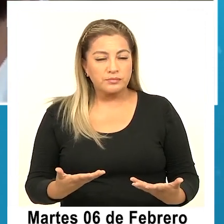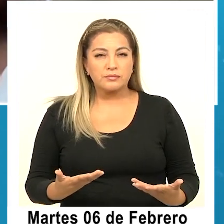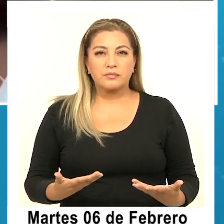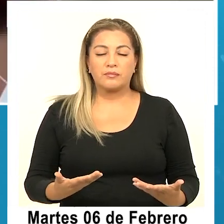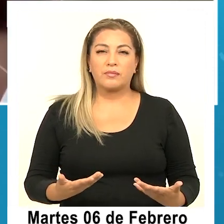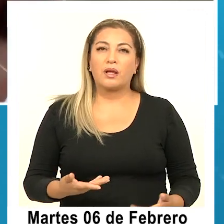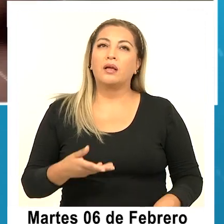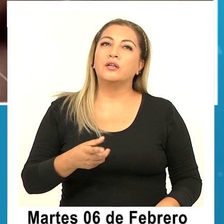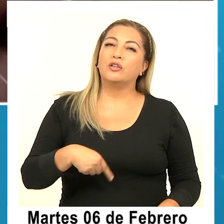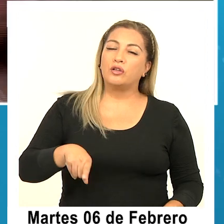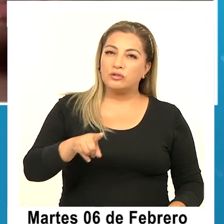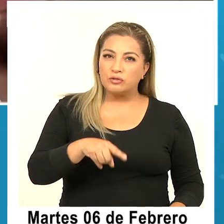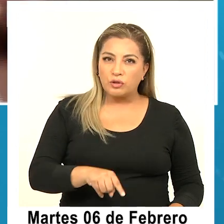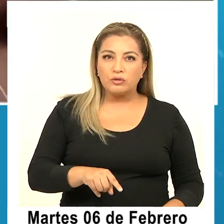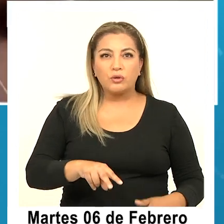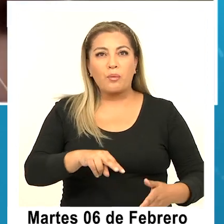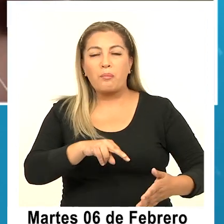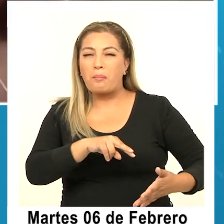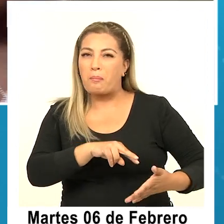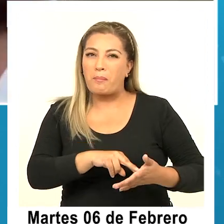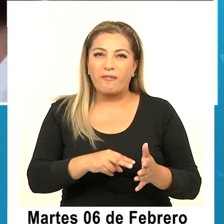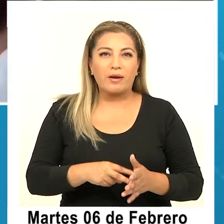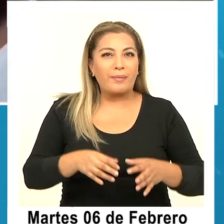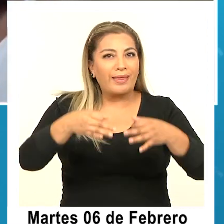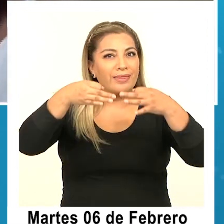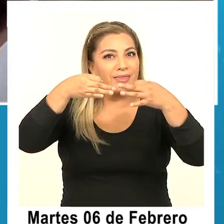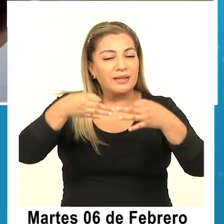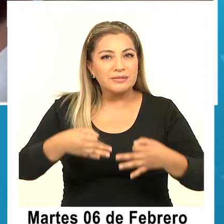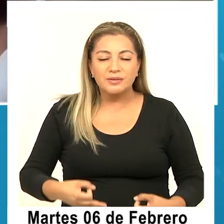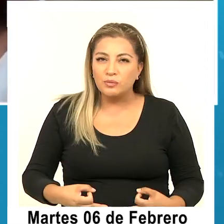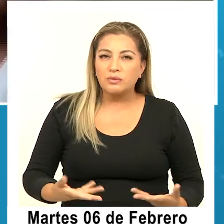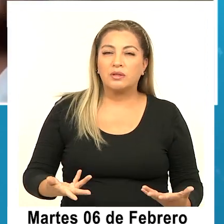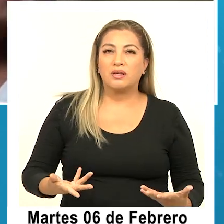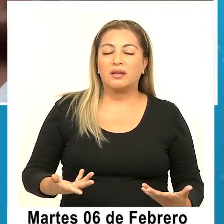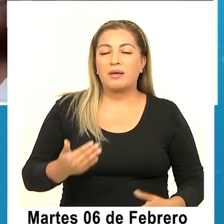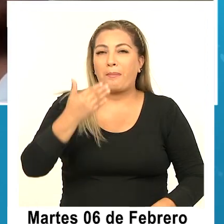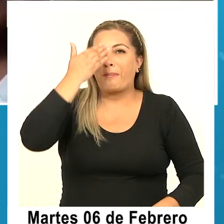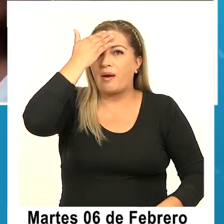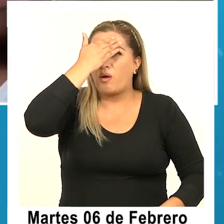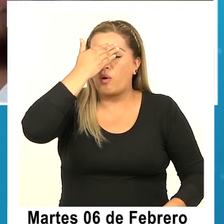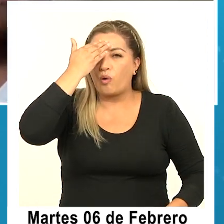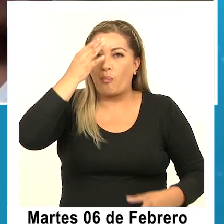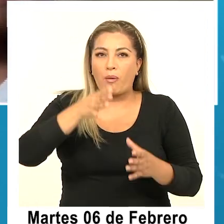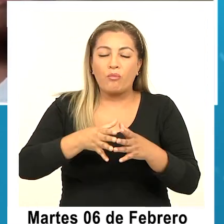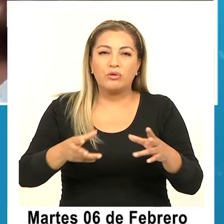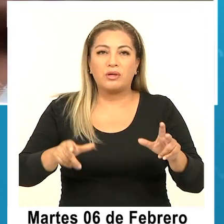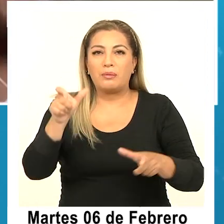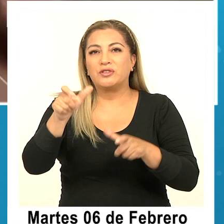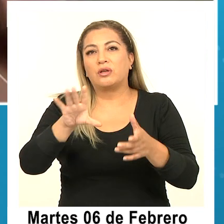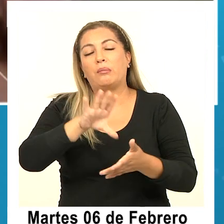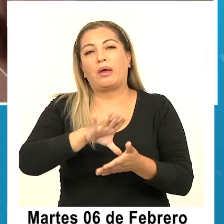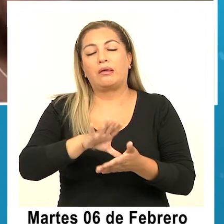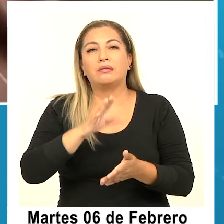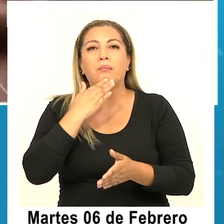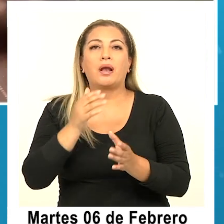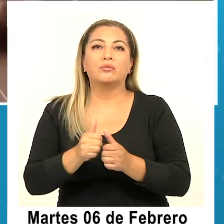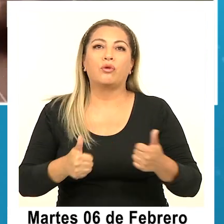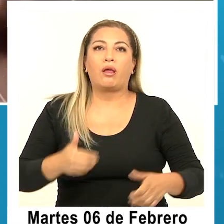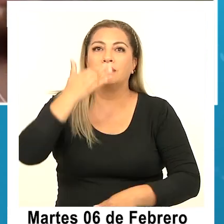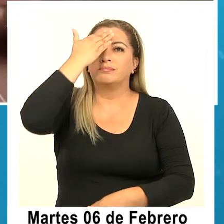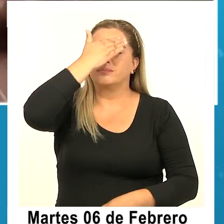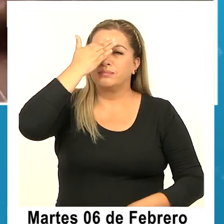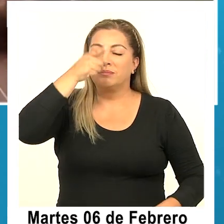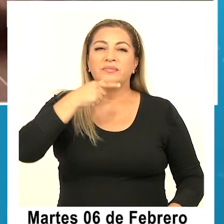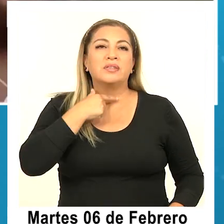Porque estamos en una crisis de seguridad que ha preocupado muchísimo al país, también a las autoridades, y se